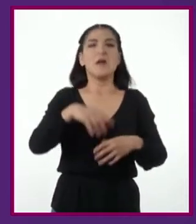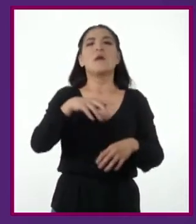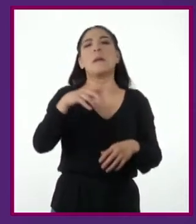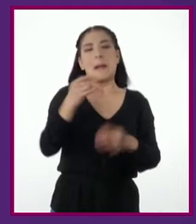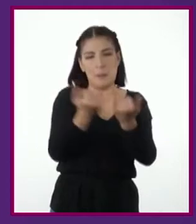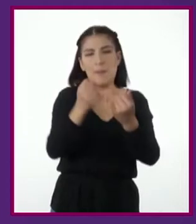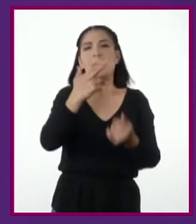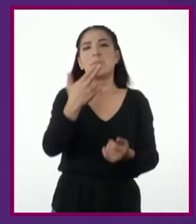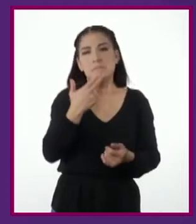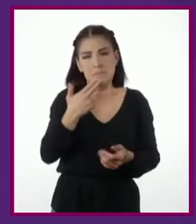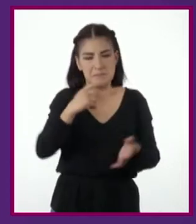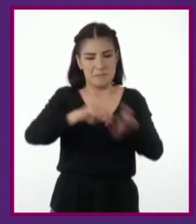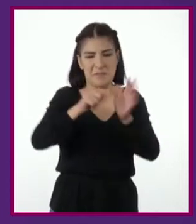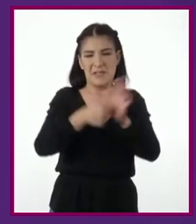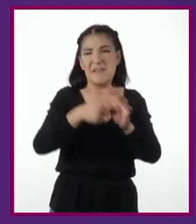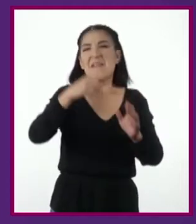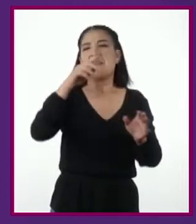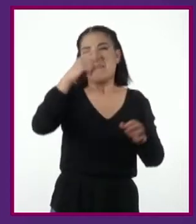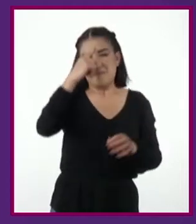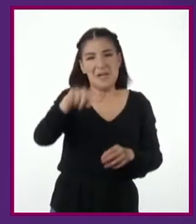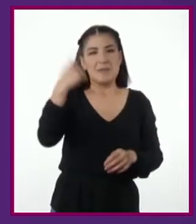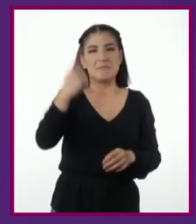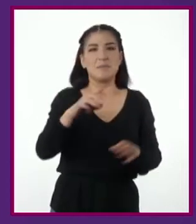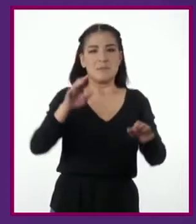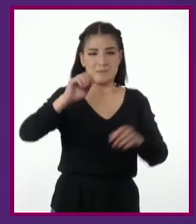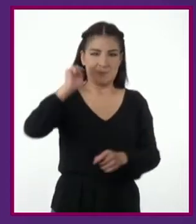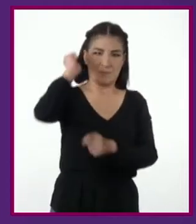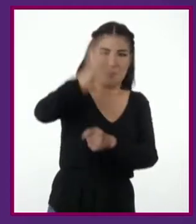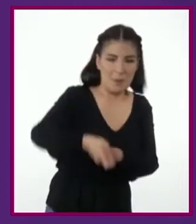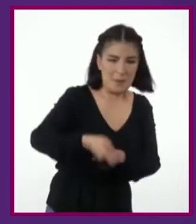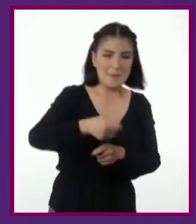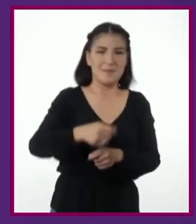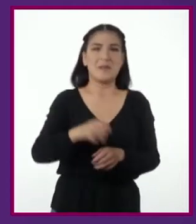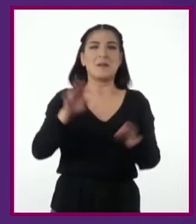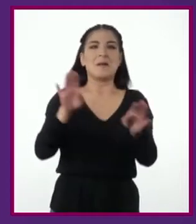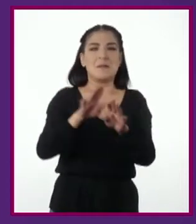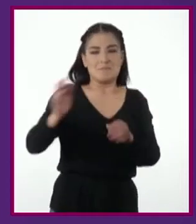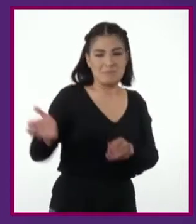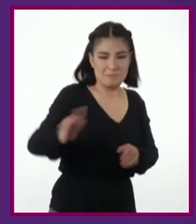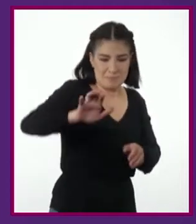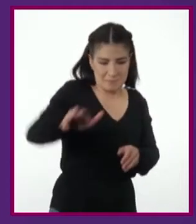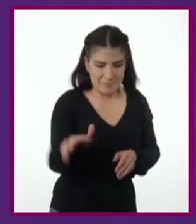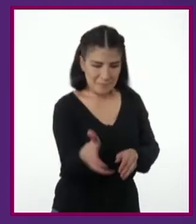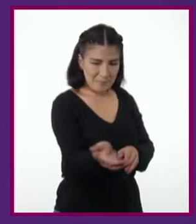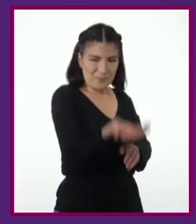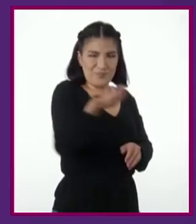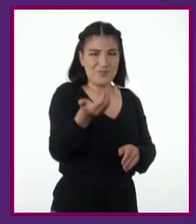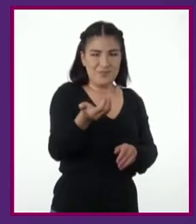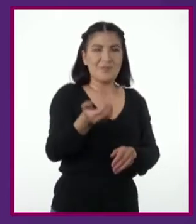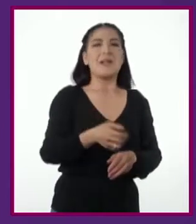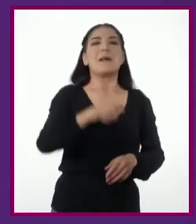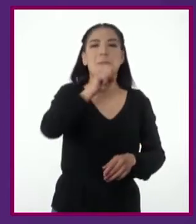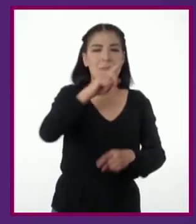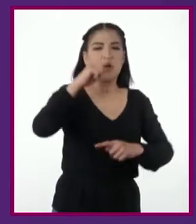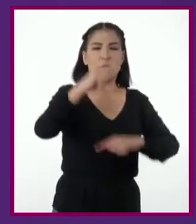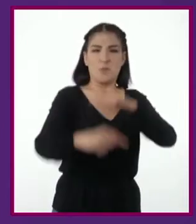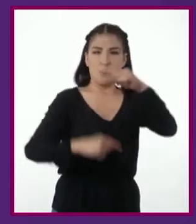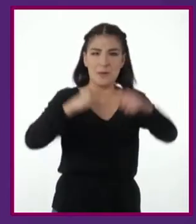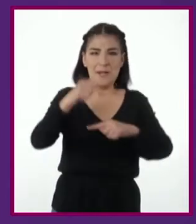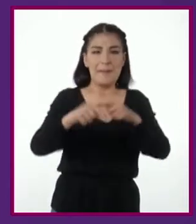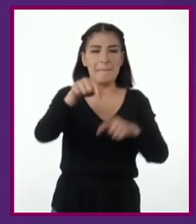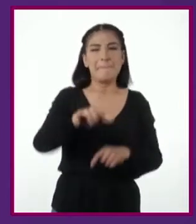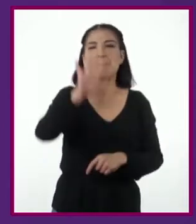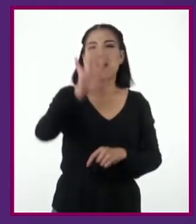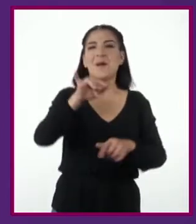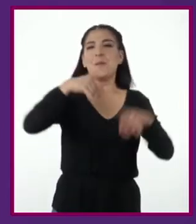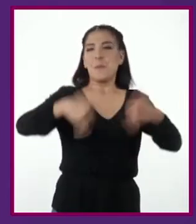simples, palancas, cuñas, rampas o planos inclinados. La rueda se utilizó en